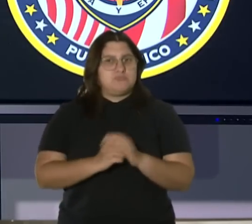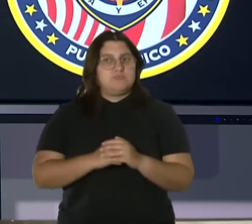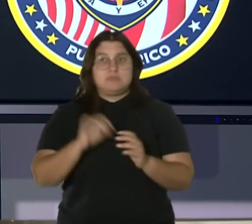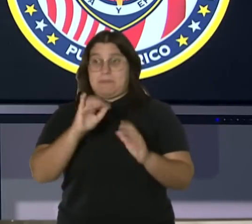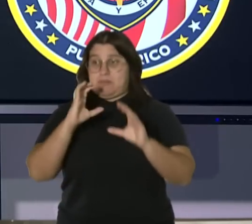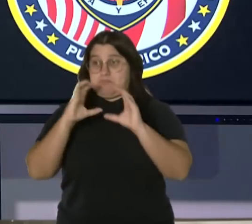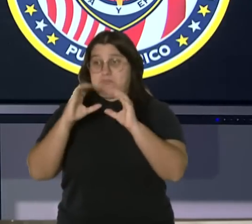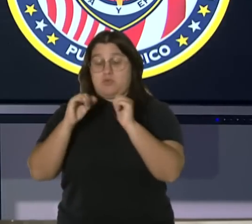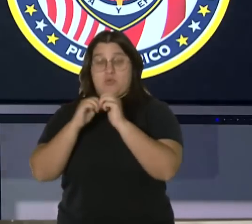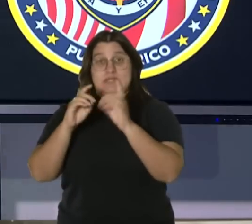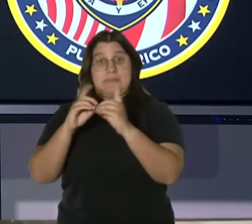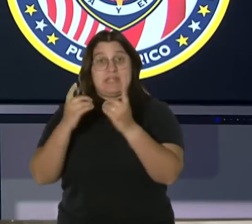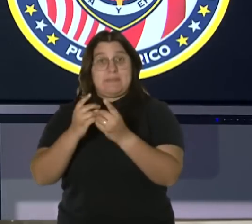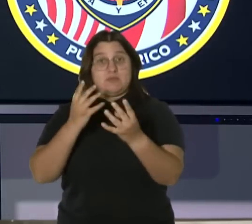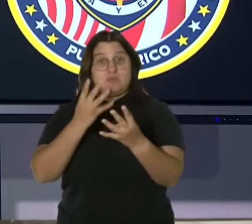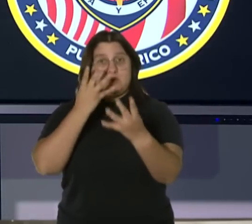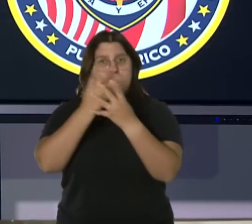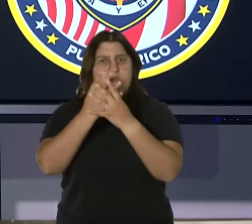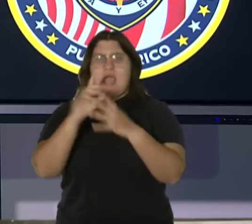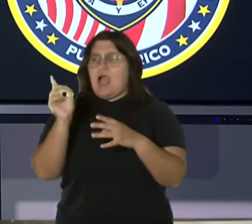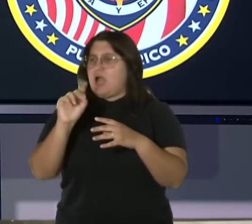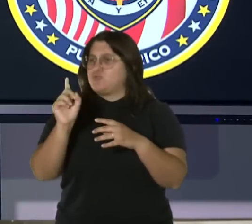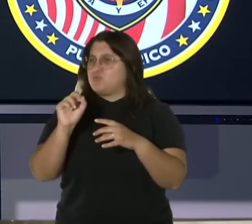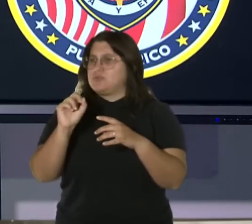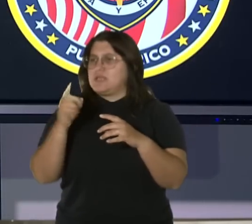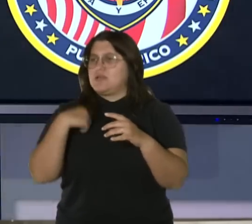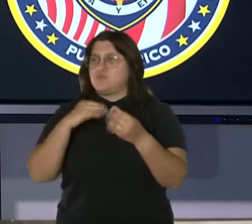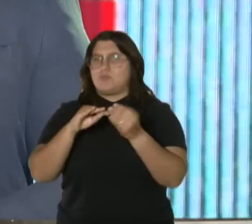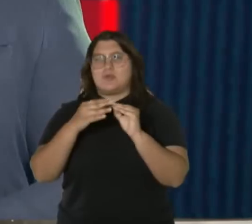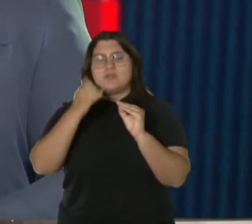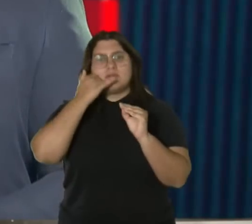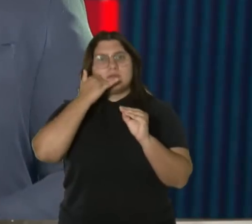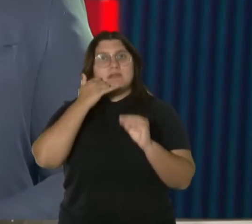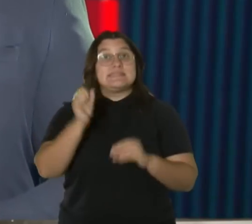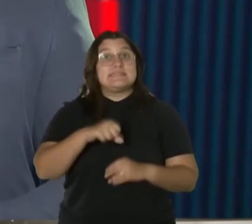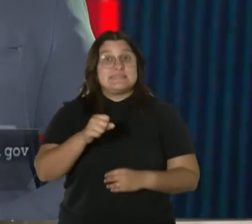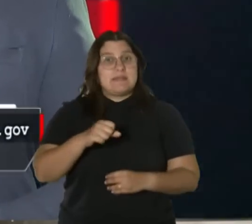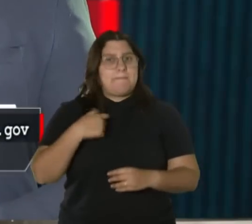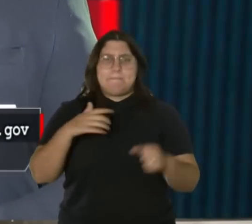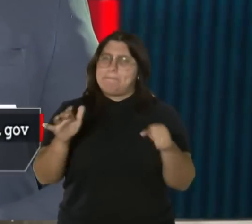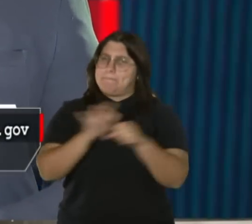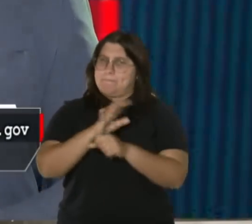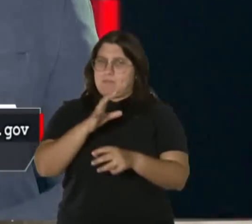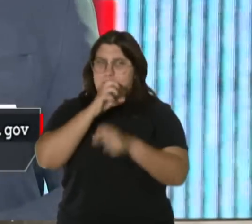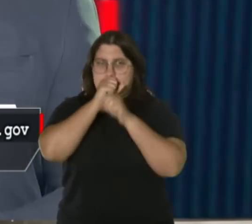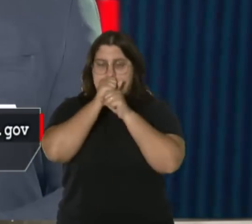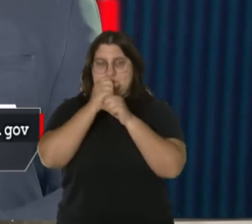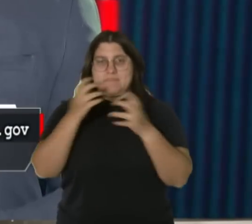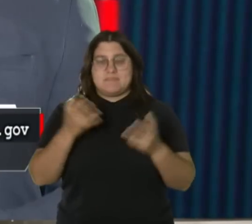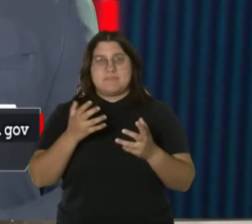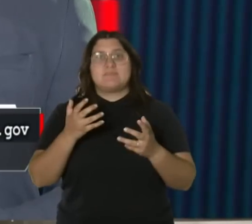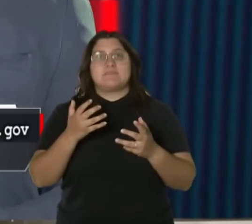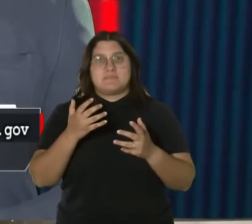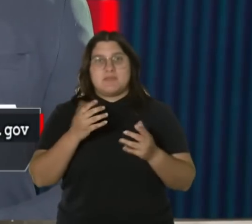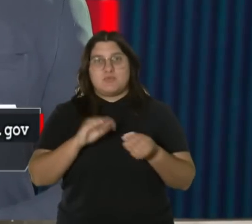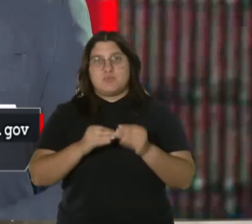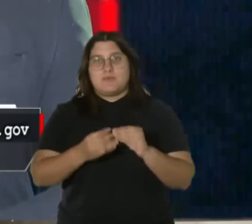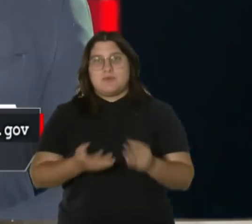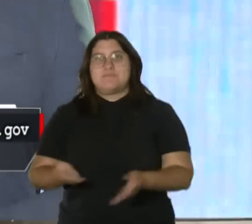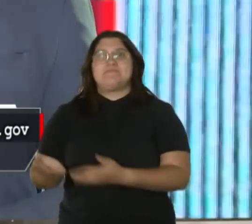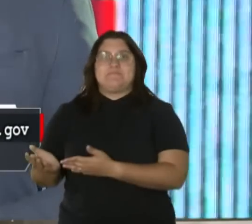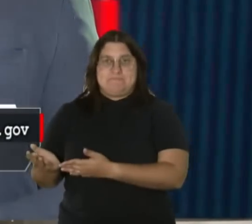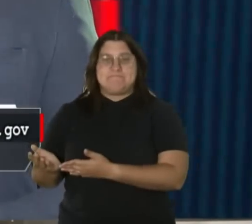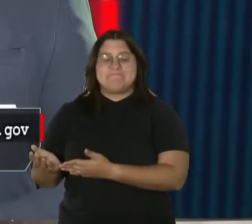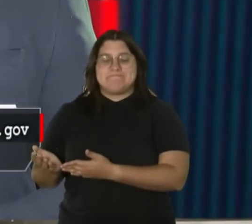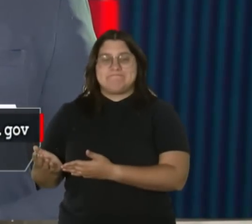corrección y rehabilitación de hecho a Qué números telefónicos Sargento cabaña Sí Miguel totalmente confidencial siete ocho siete ocho ocho tres diez